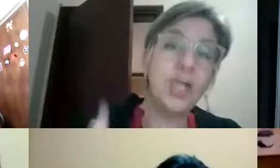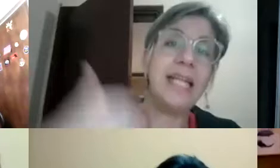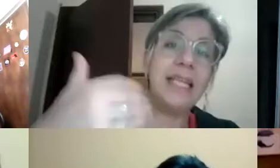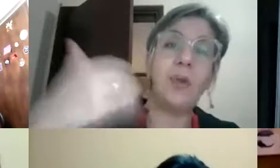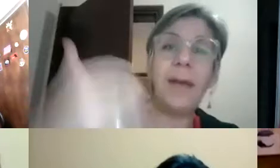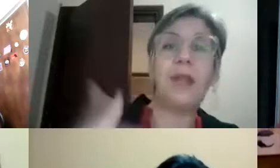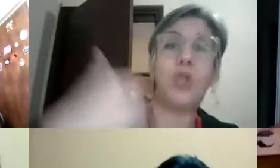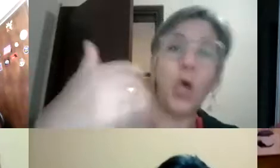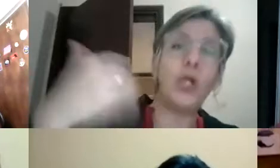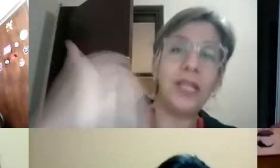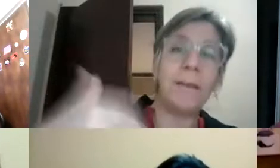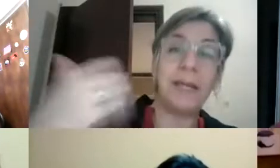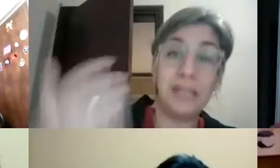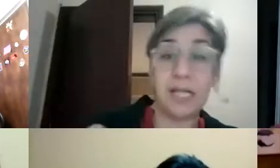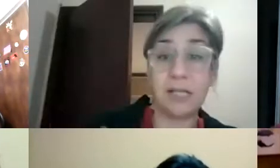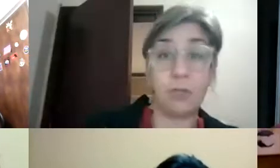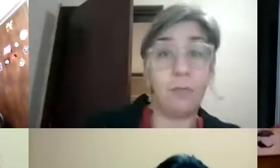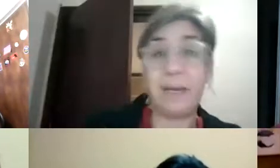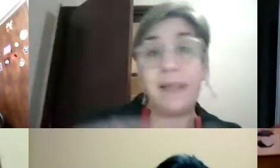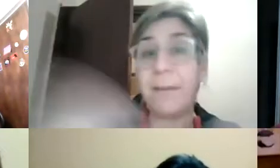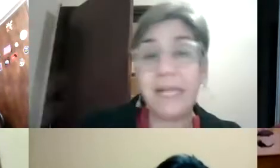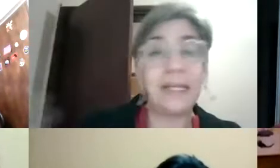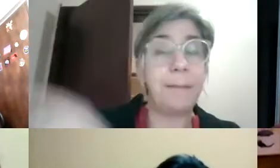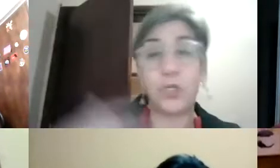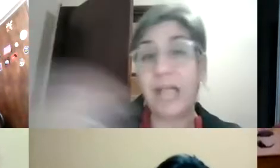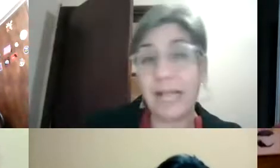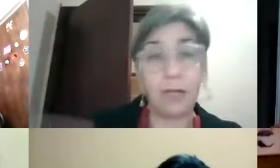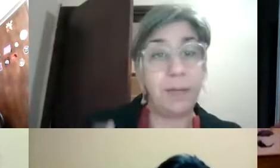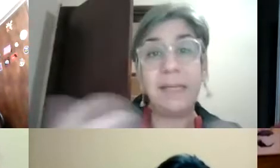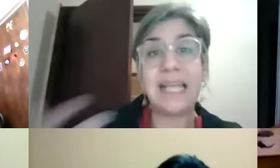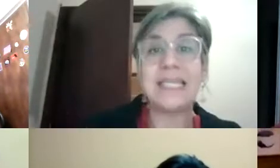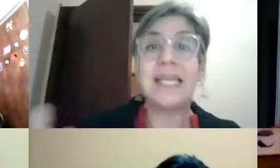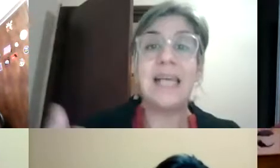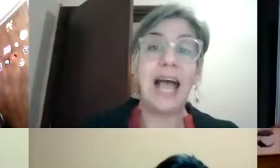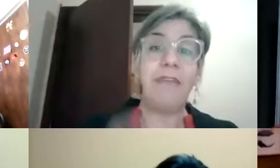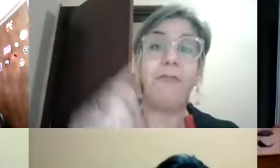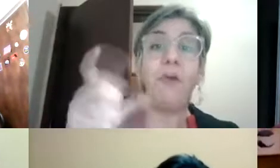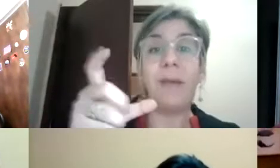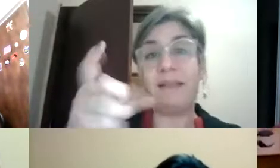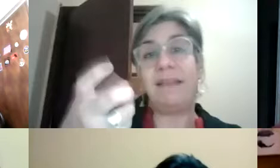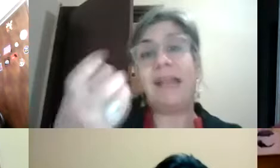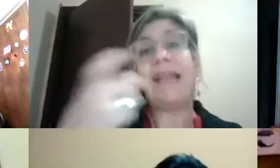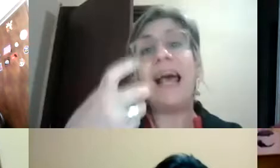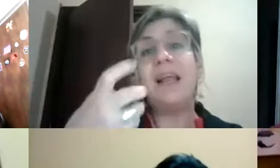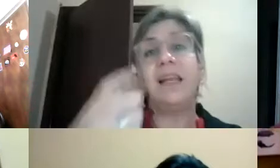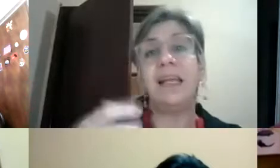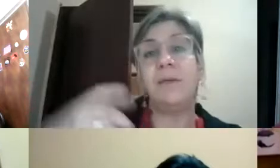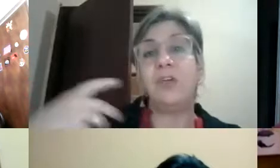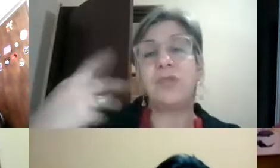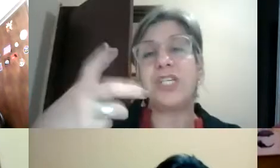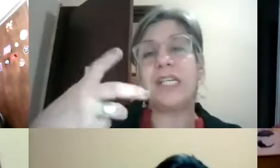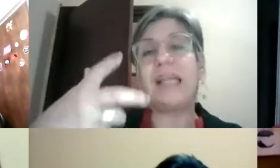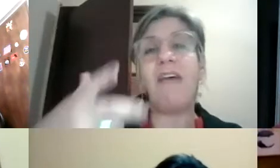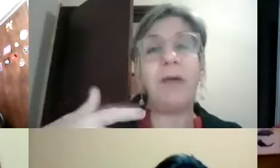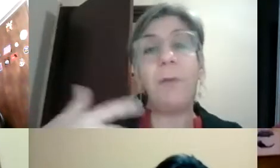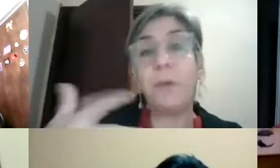la persona tiene que tomar todos los días pastillas, como para la diabetes, la presión alta o para el VIH, hay formas de tratar que vos te